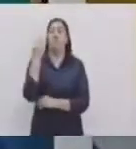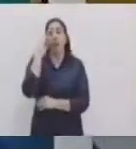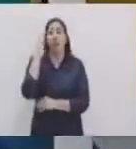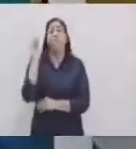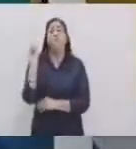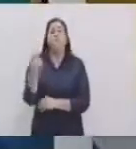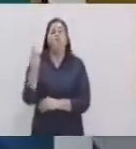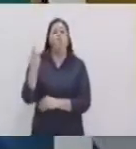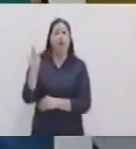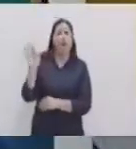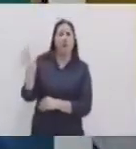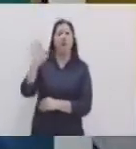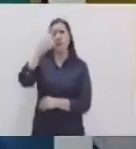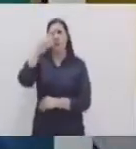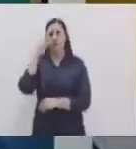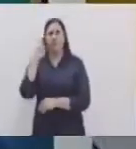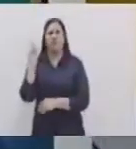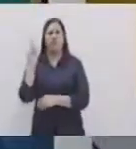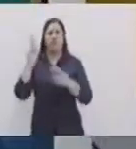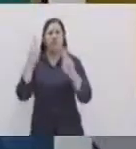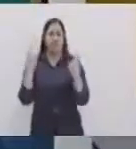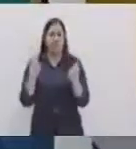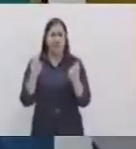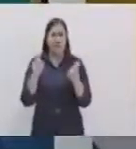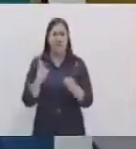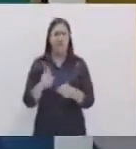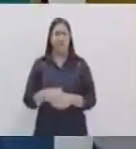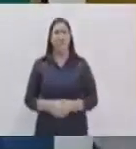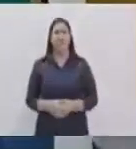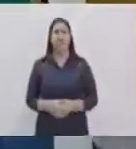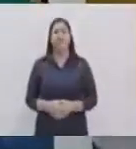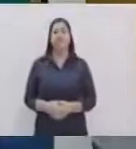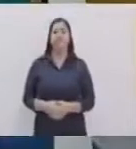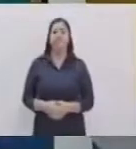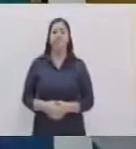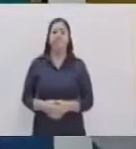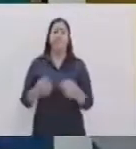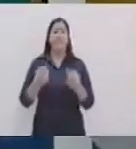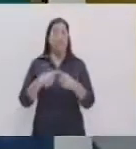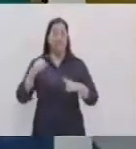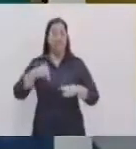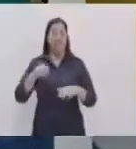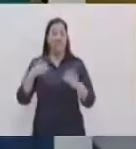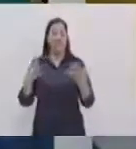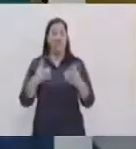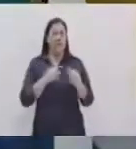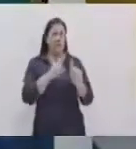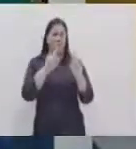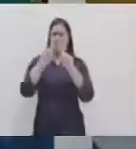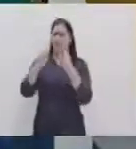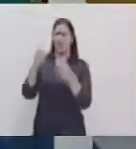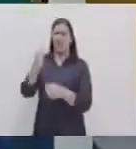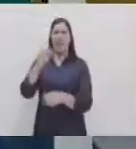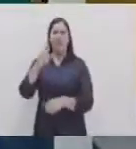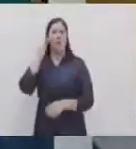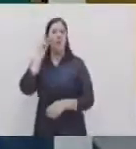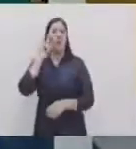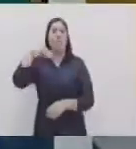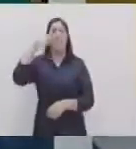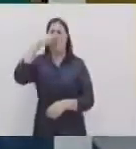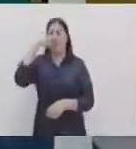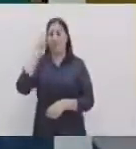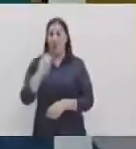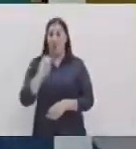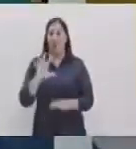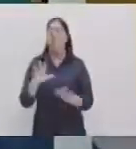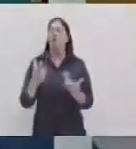qué habíamos trabajado el tema que habíamos argumentado. Pero hoy vamos a ver las clases de argumentos. ¿Y cómo lo vamos a hacer? Lo